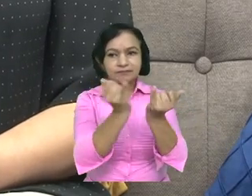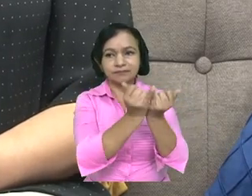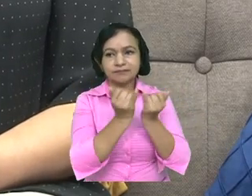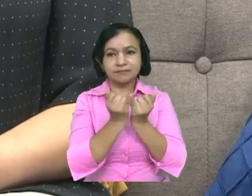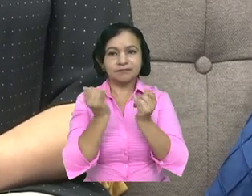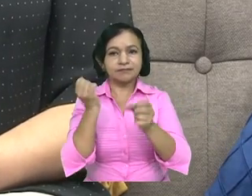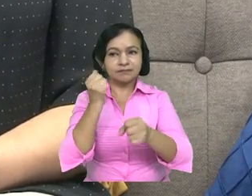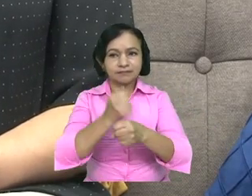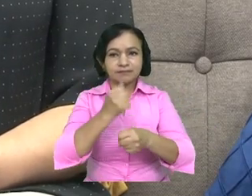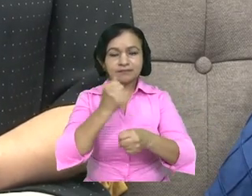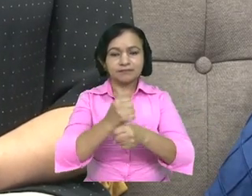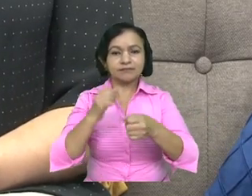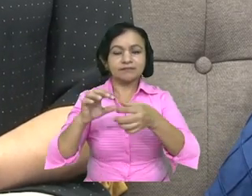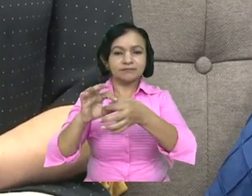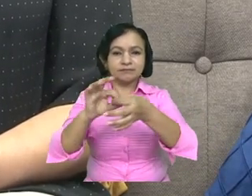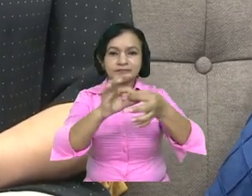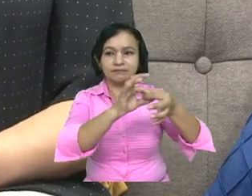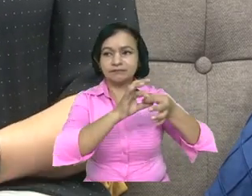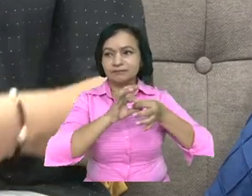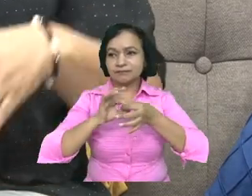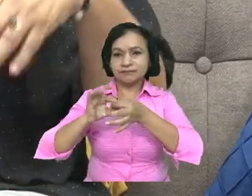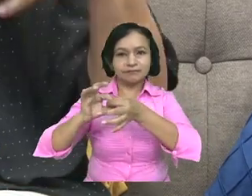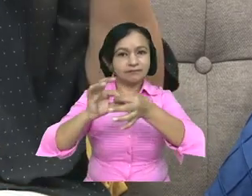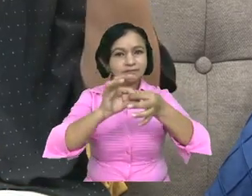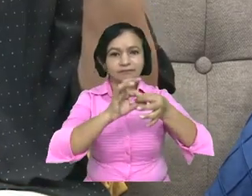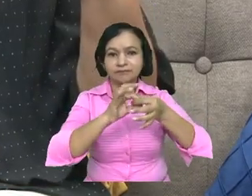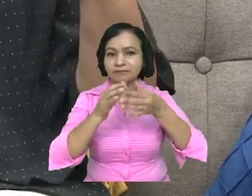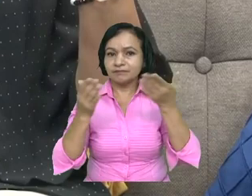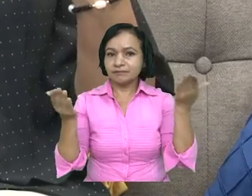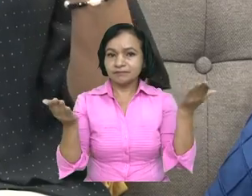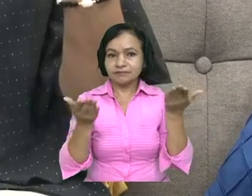de una manera coordinada,